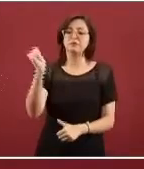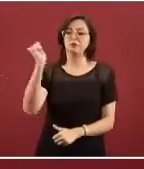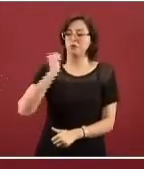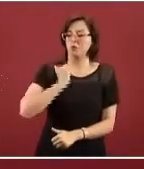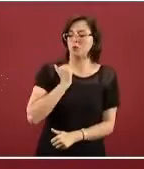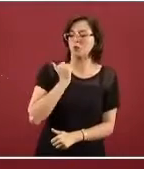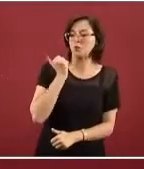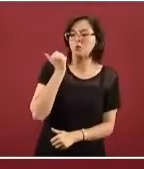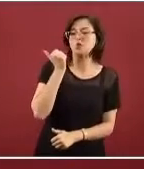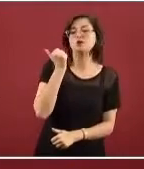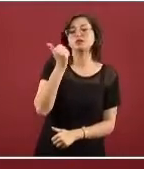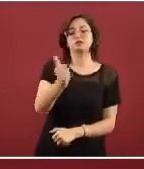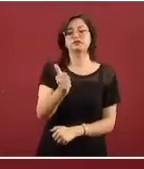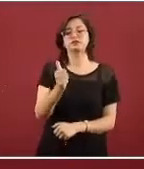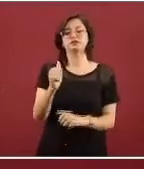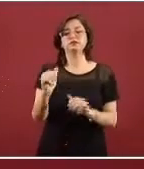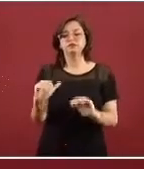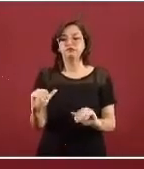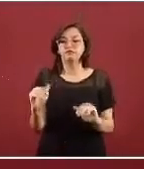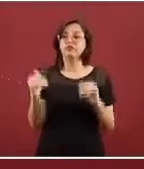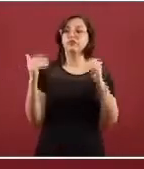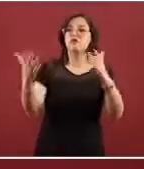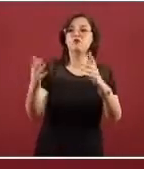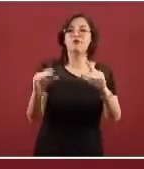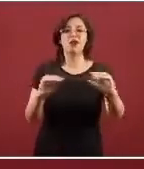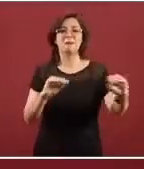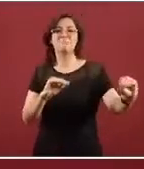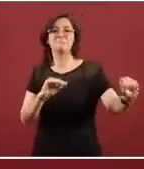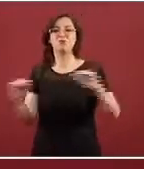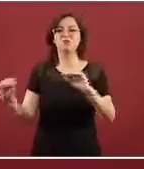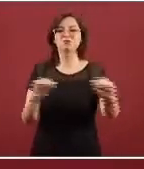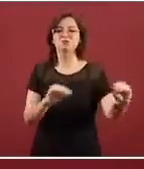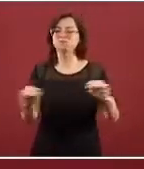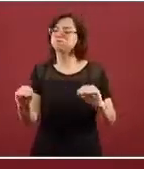que implican la restricción masiva.